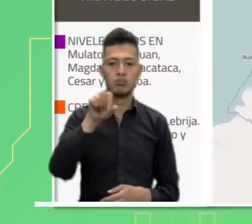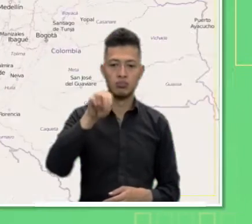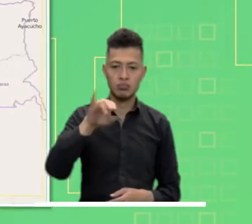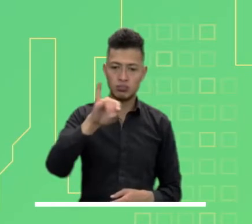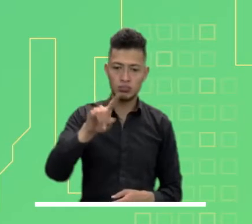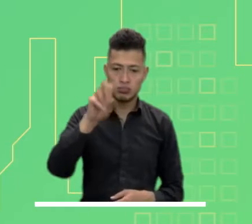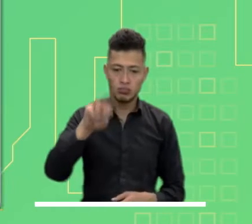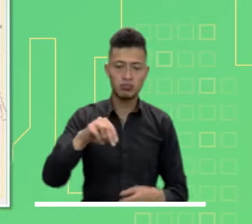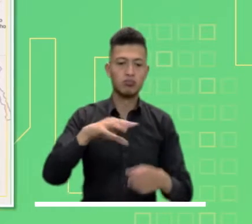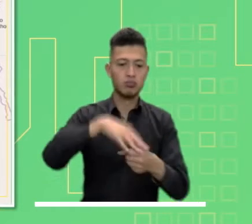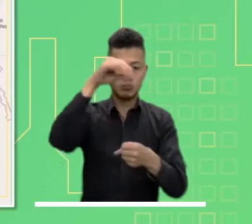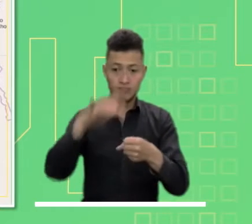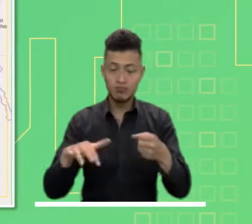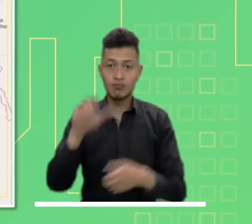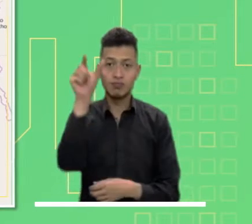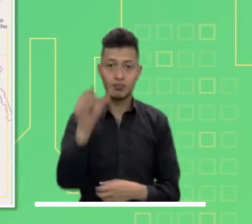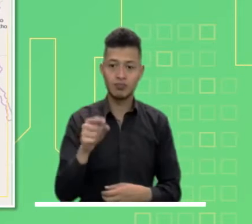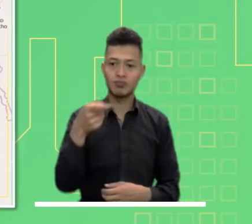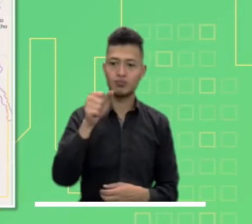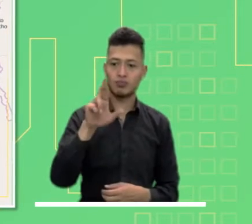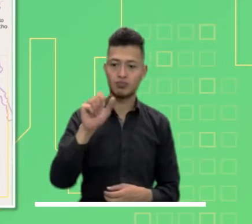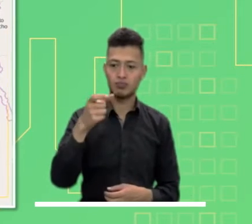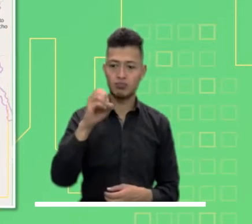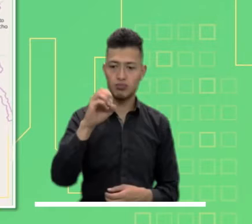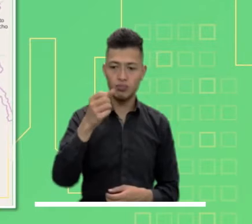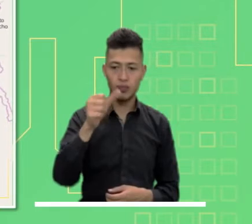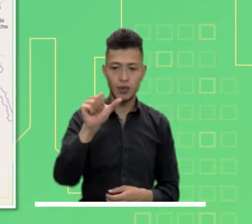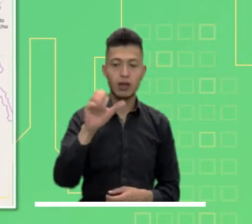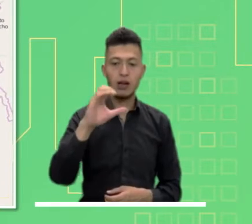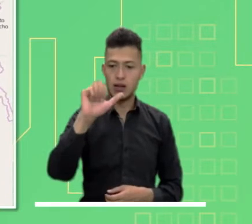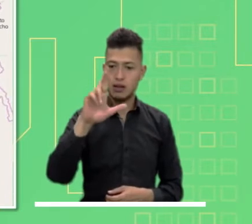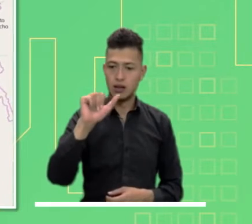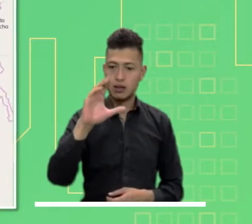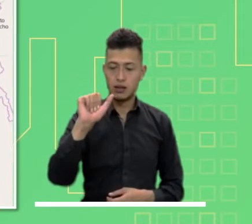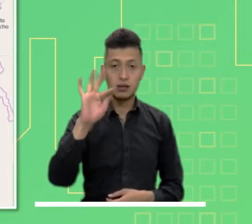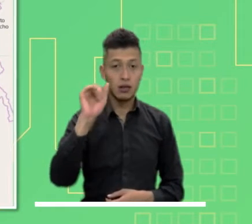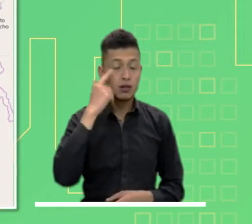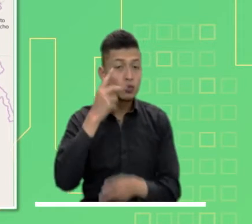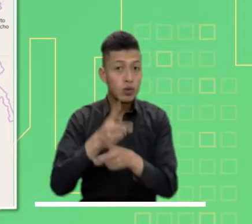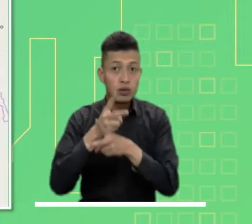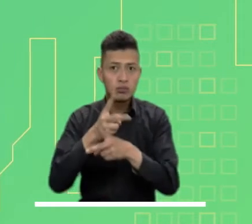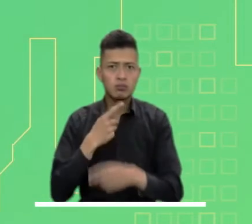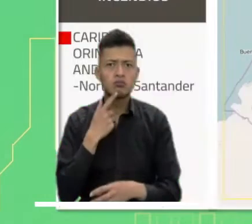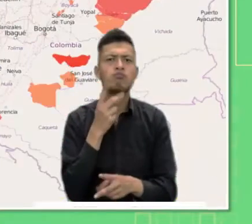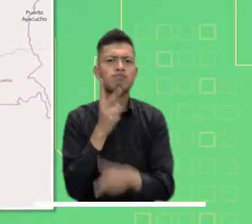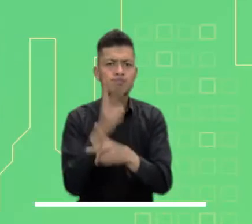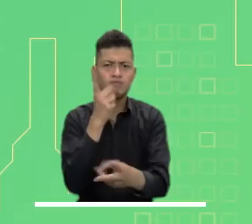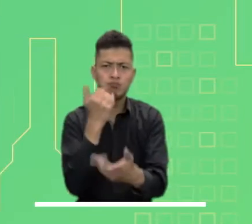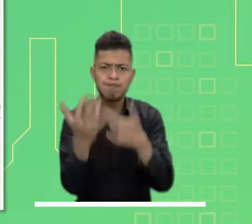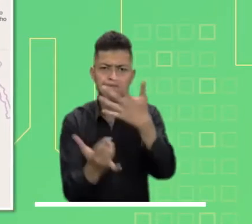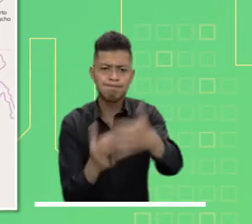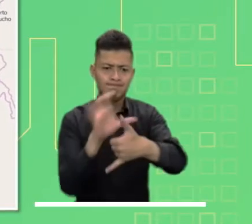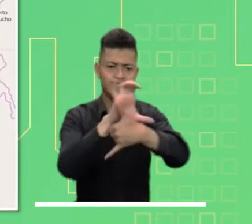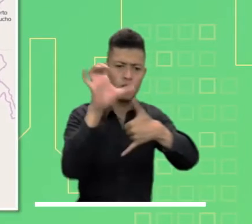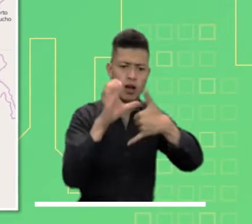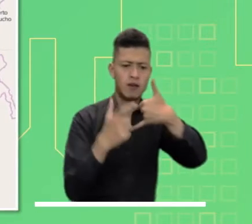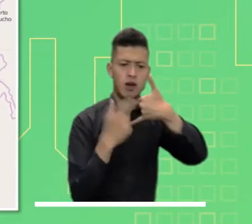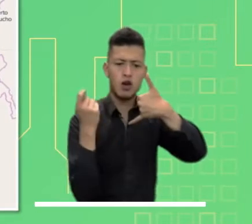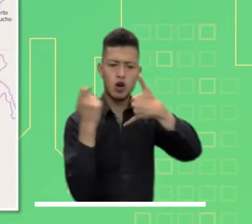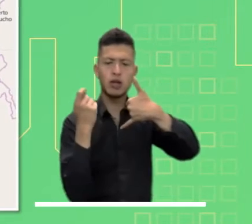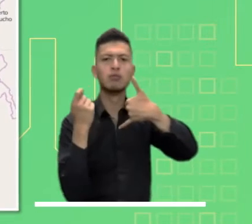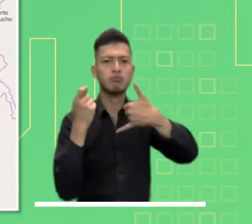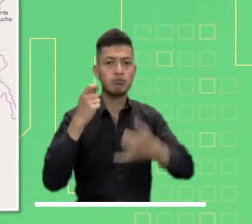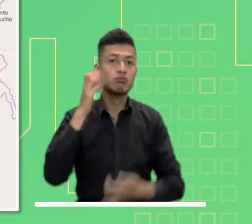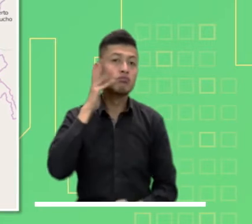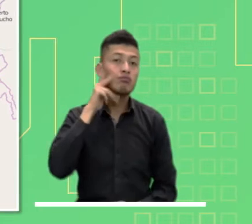bajos en los ríos Mulato, San Juan, Magdalena, Aracataca, Cesar y Garagoa. Alerta roja por probabilidad de incendios en